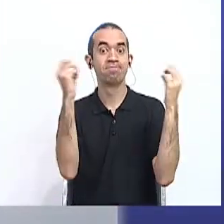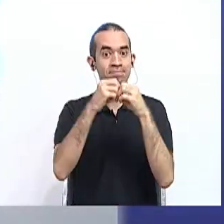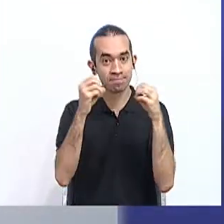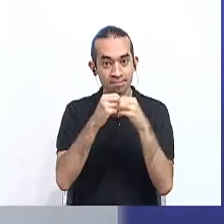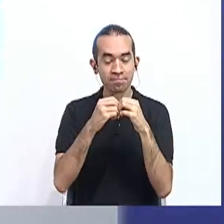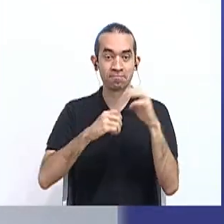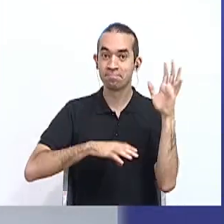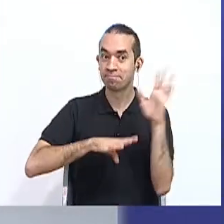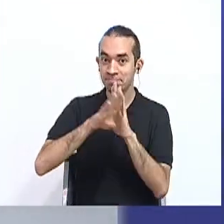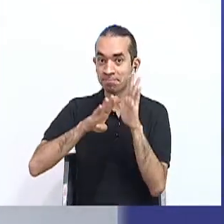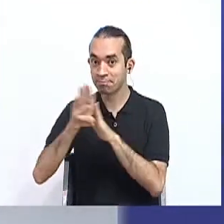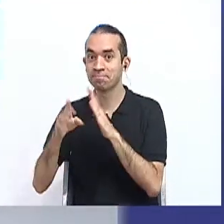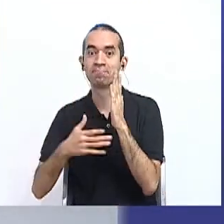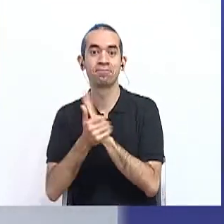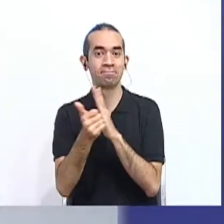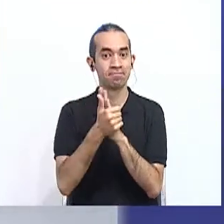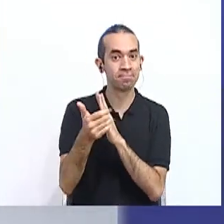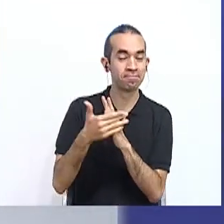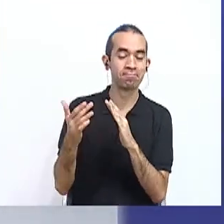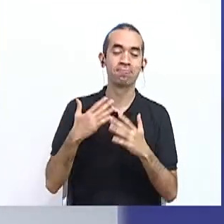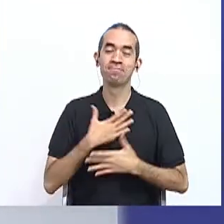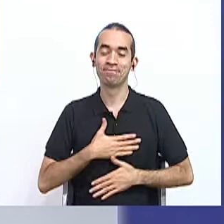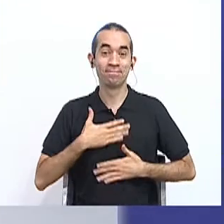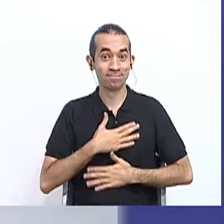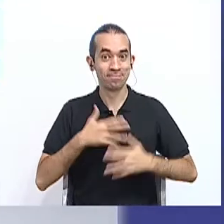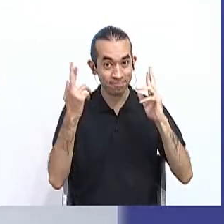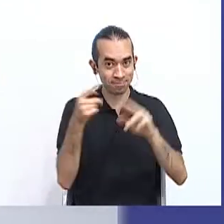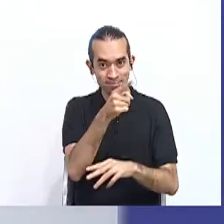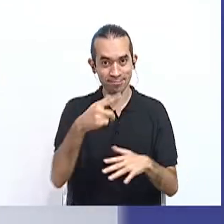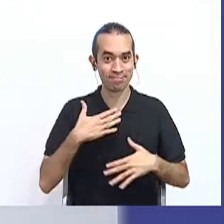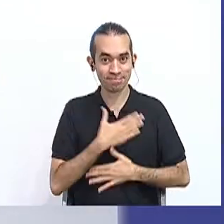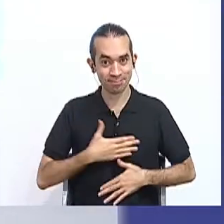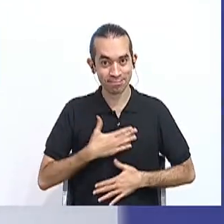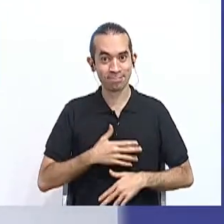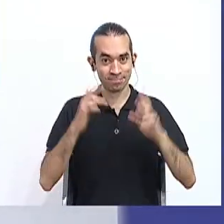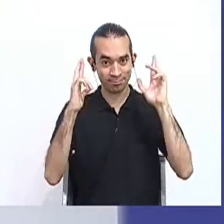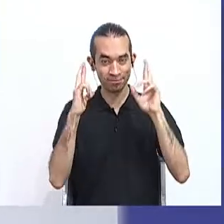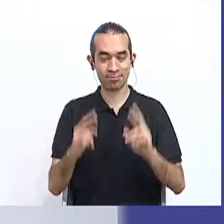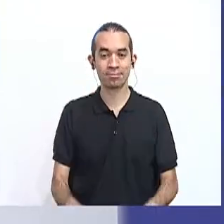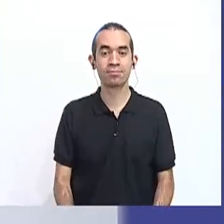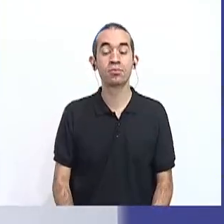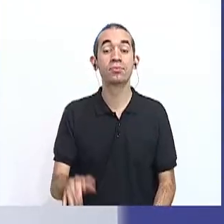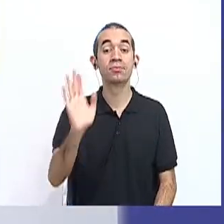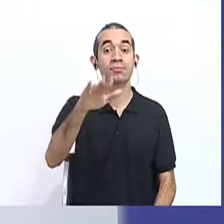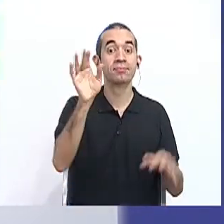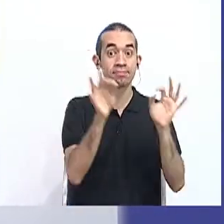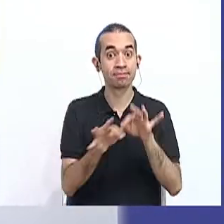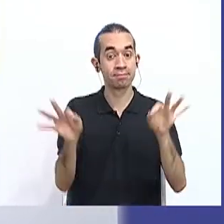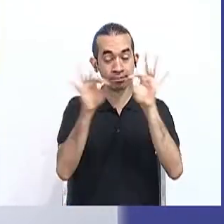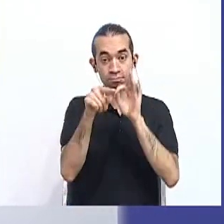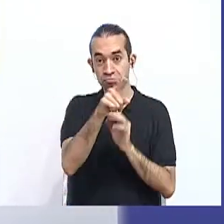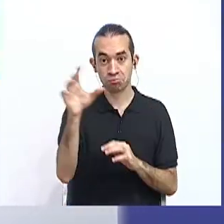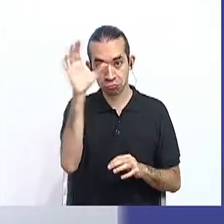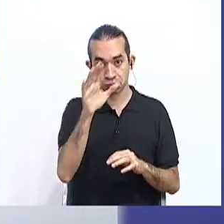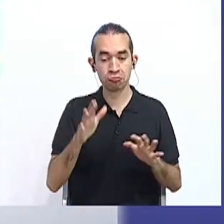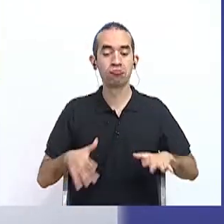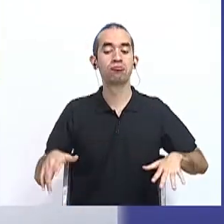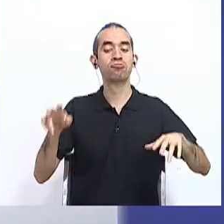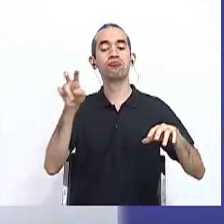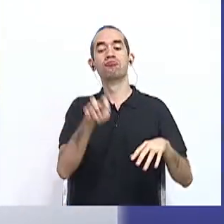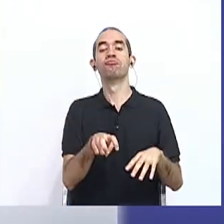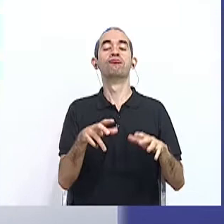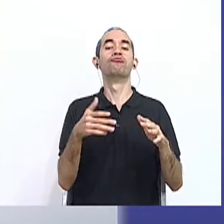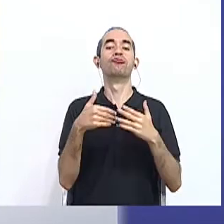desarrollar habilidades y divertirnos. Espero que lo disfruten. Es importante que busquen un espacio cómodo, donde puedan tener